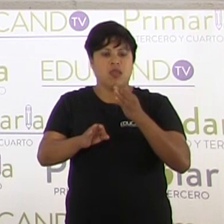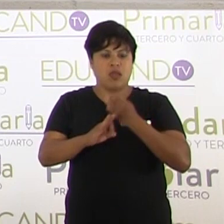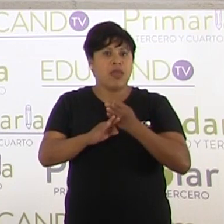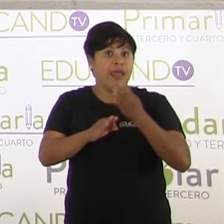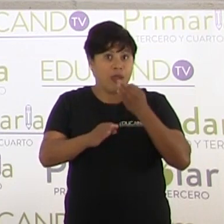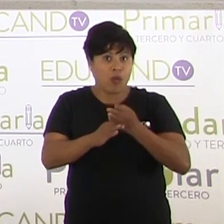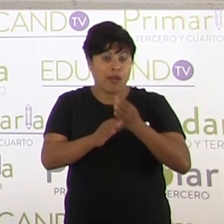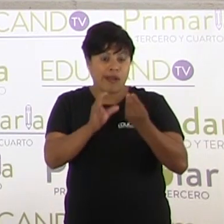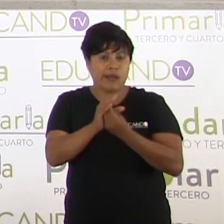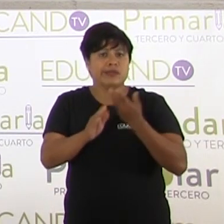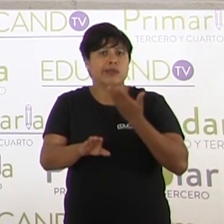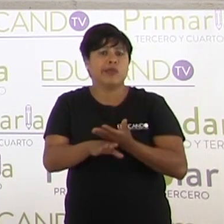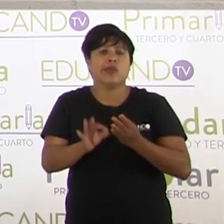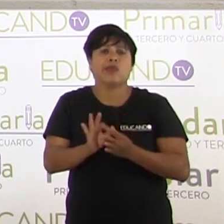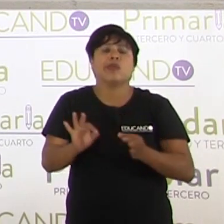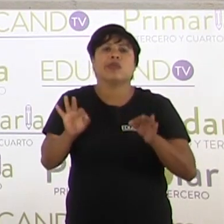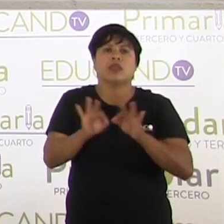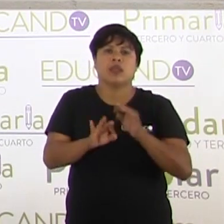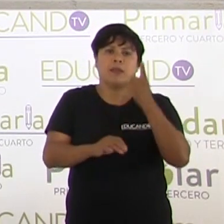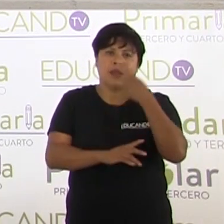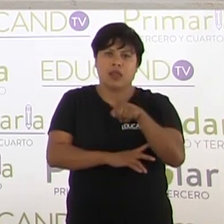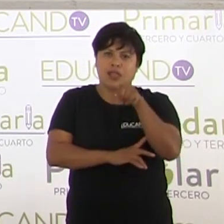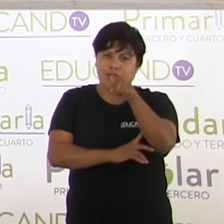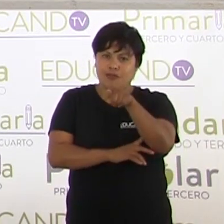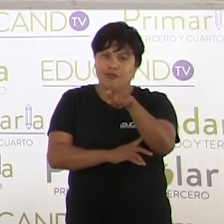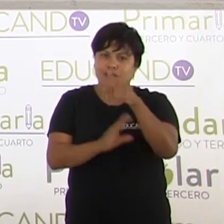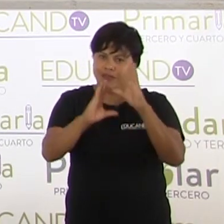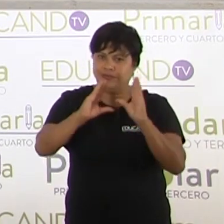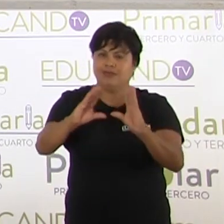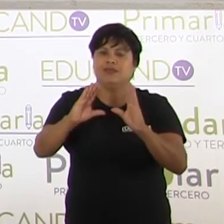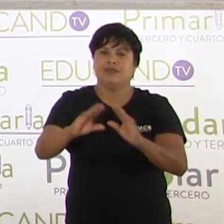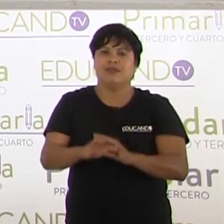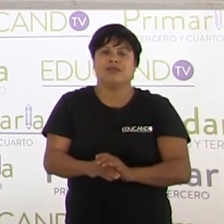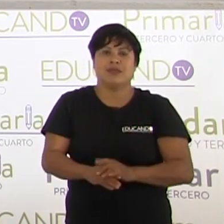tan importante para tu formación.